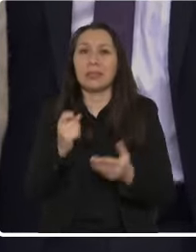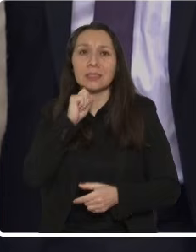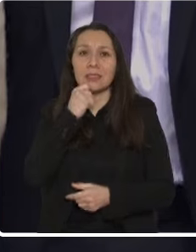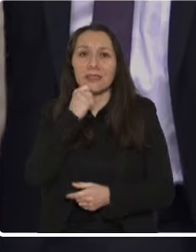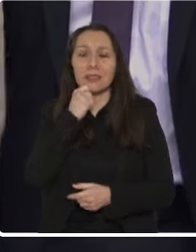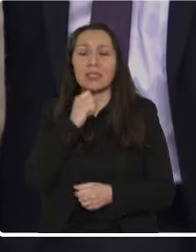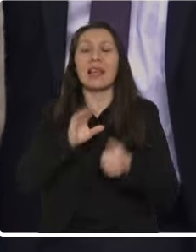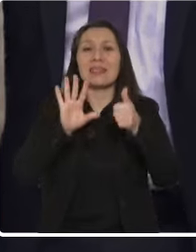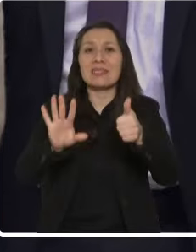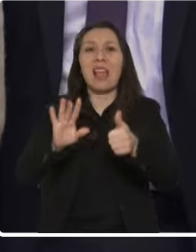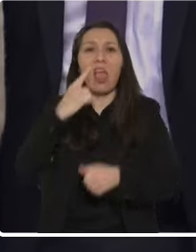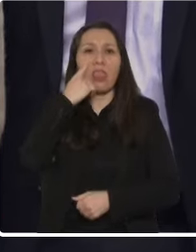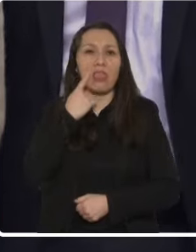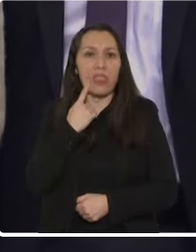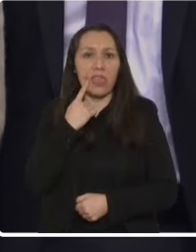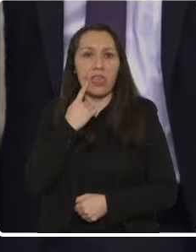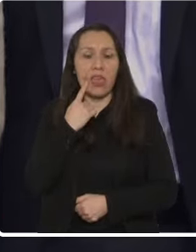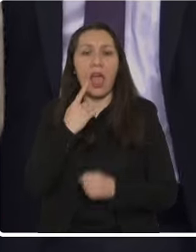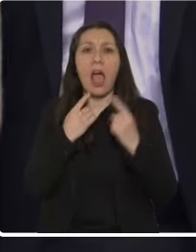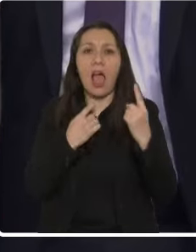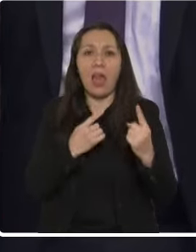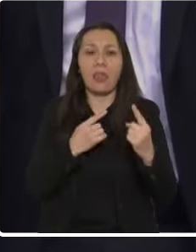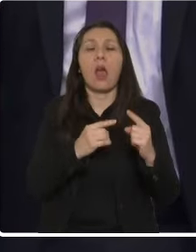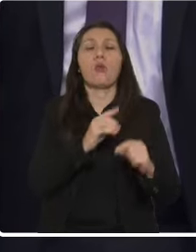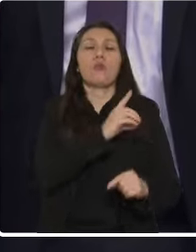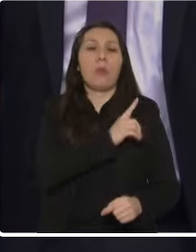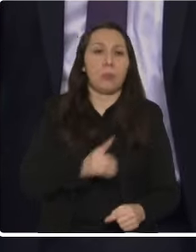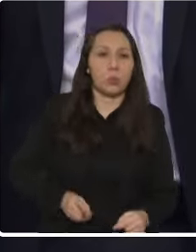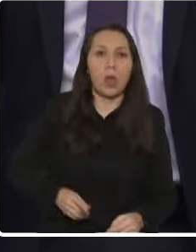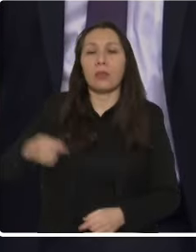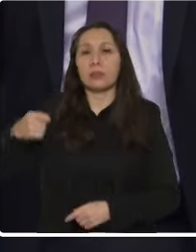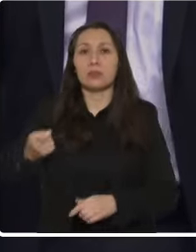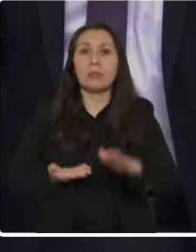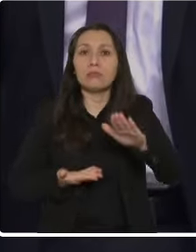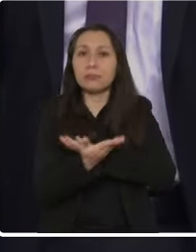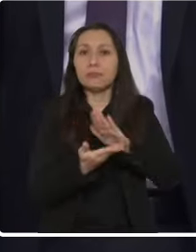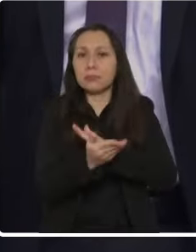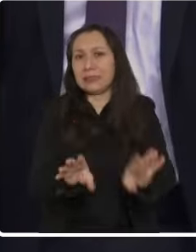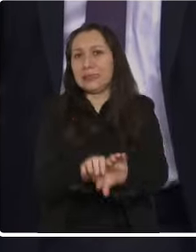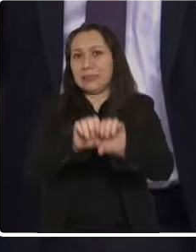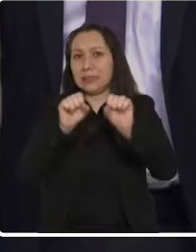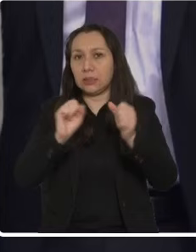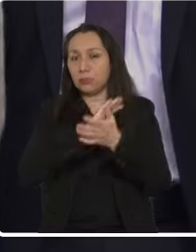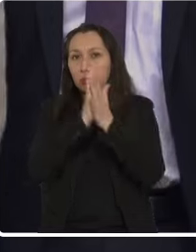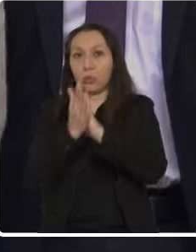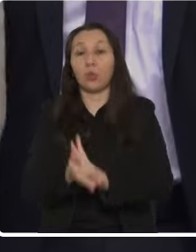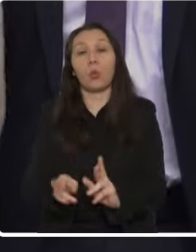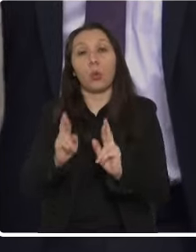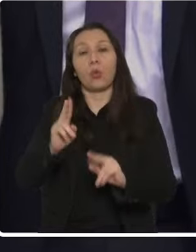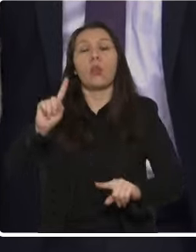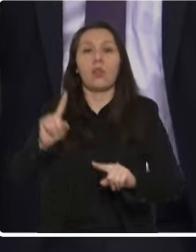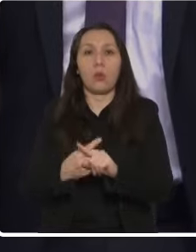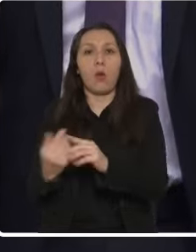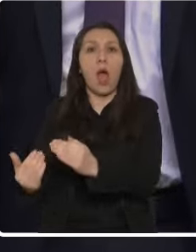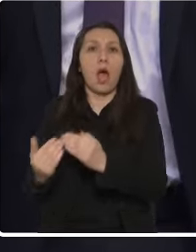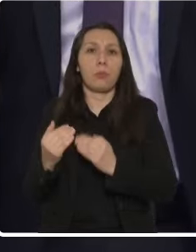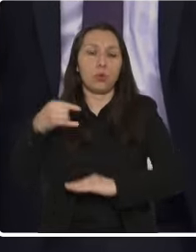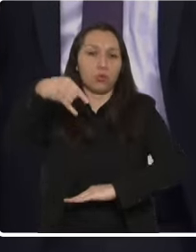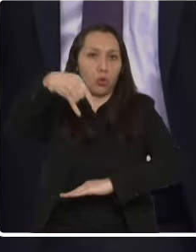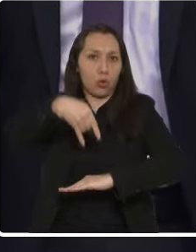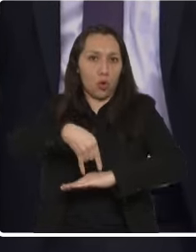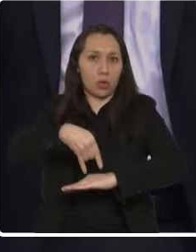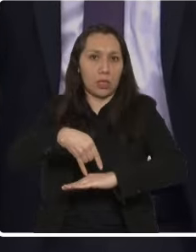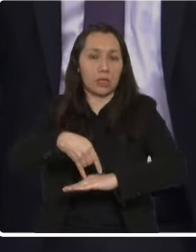significa 6 días por cada cámara para ser despachados en su totalidad. Espero nuevamente contar con el apoyo del